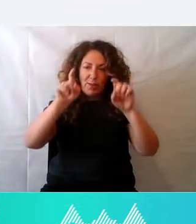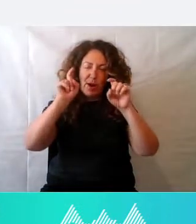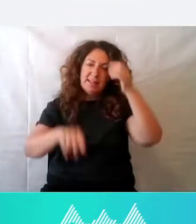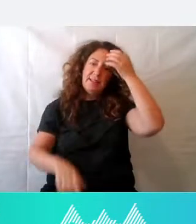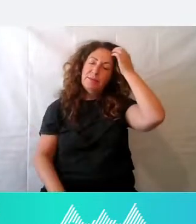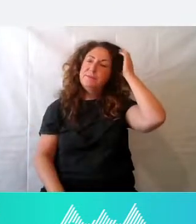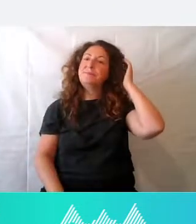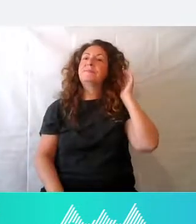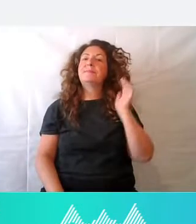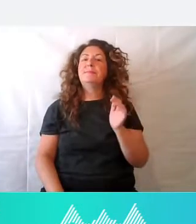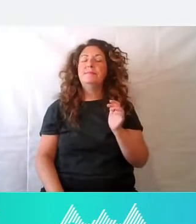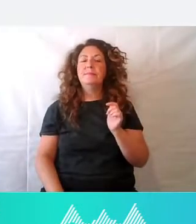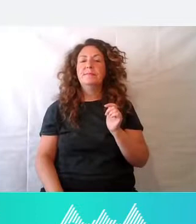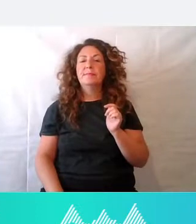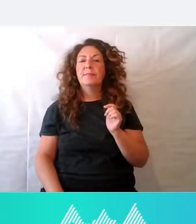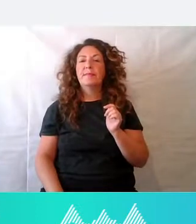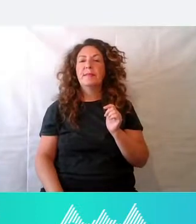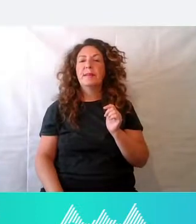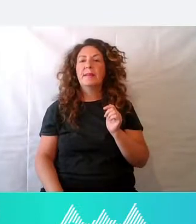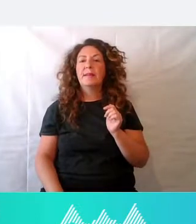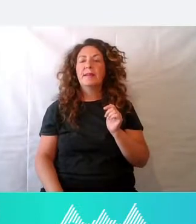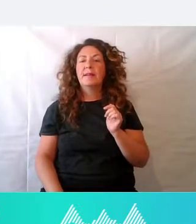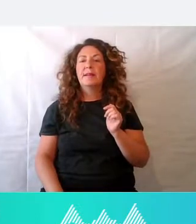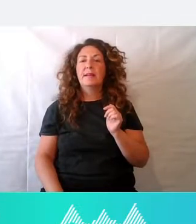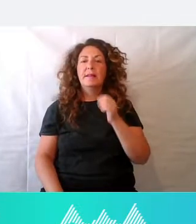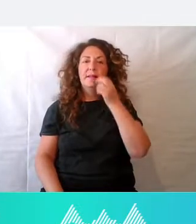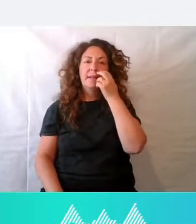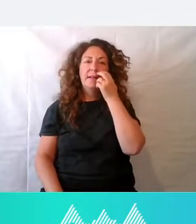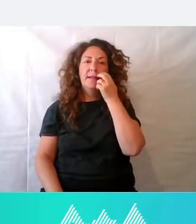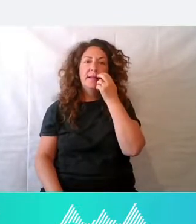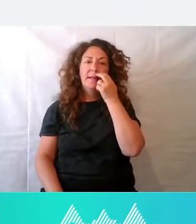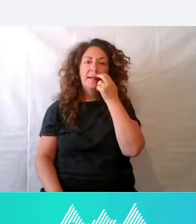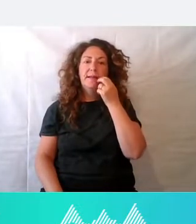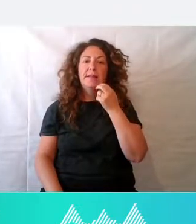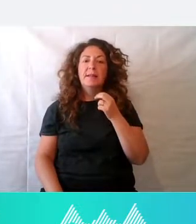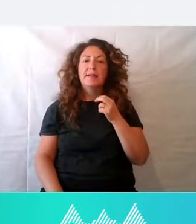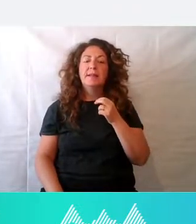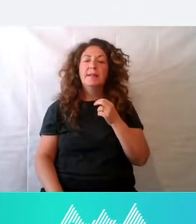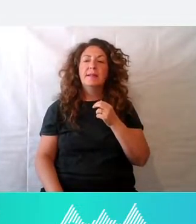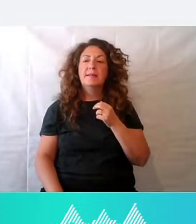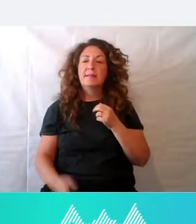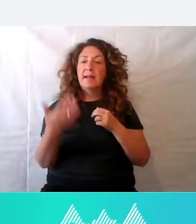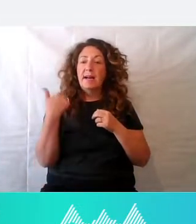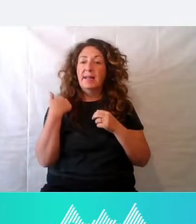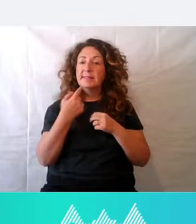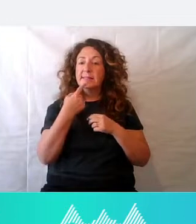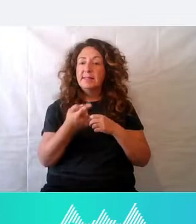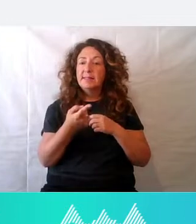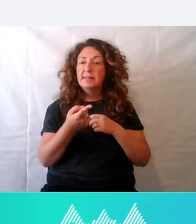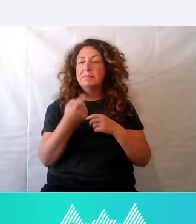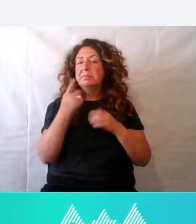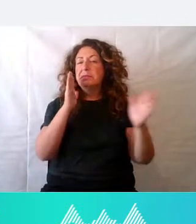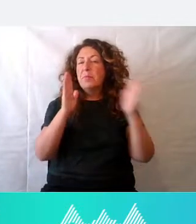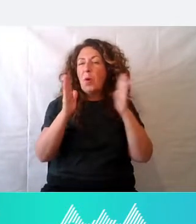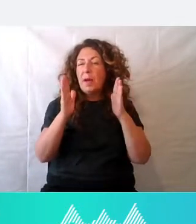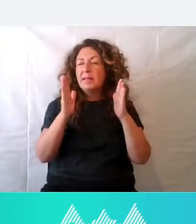durante el confinamiento hablabas antes de como en un momento en el que de repente todos trabajamos